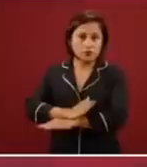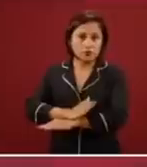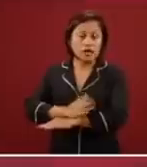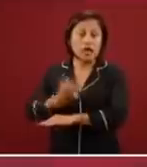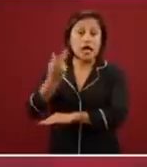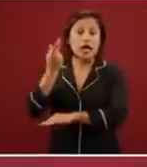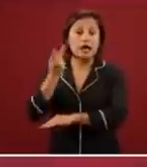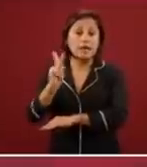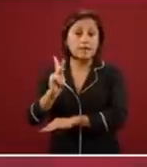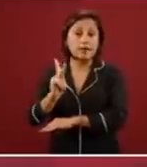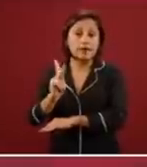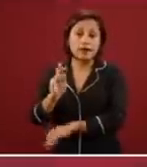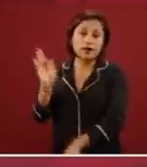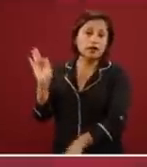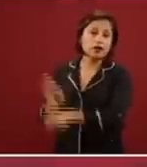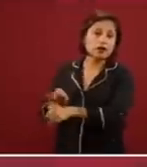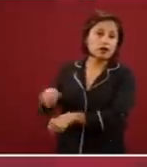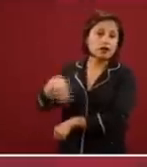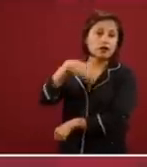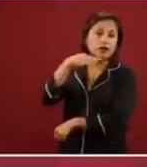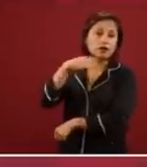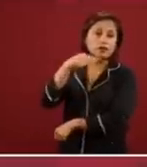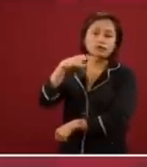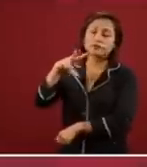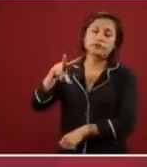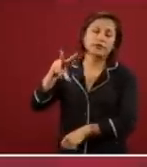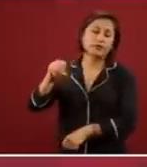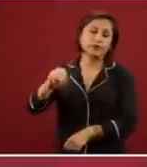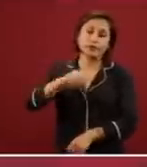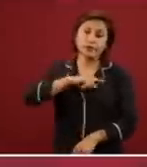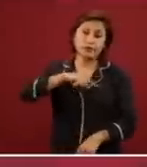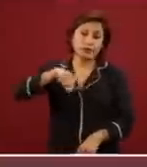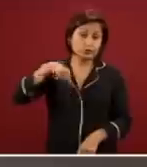corrupción. O sea, nosotros no protegemos a nadie, por eso